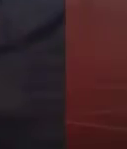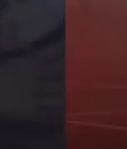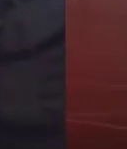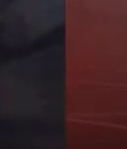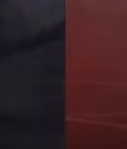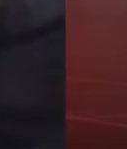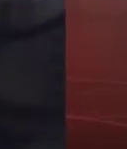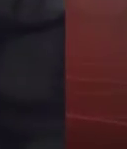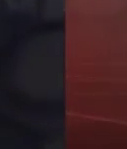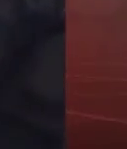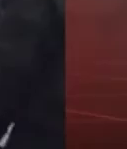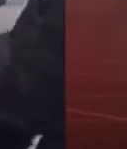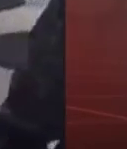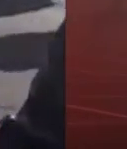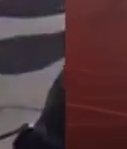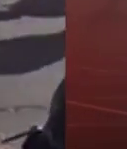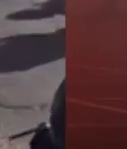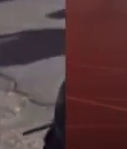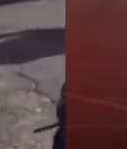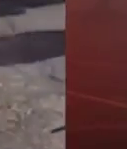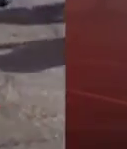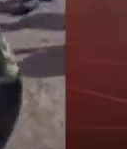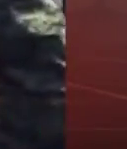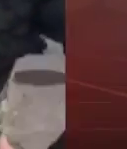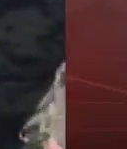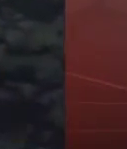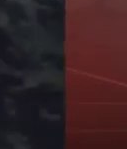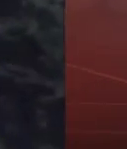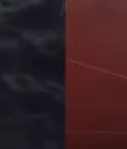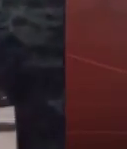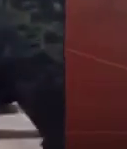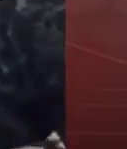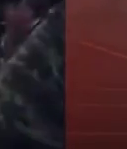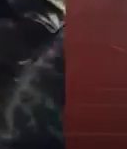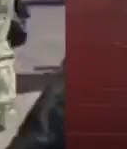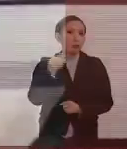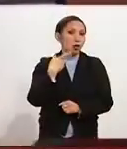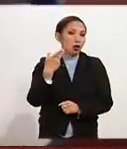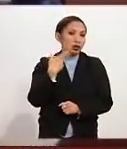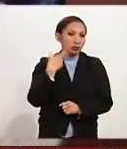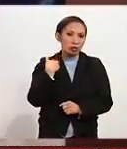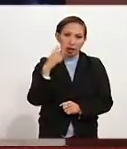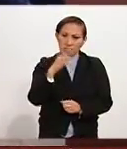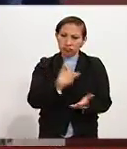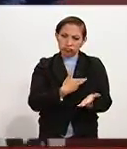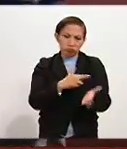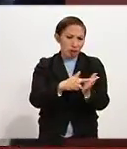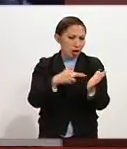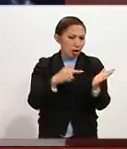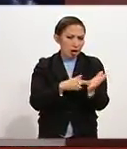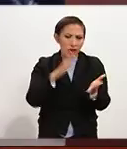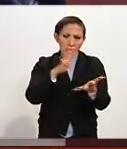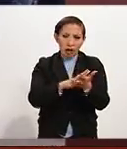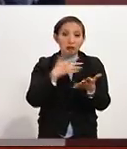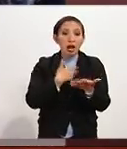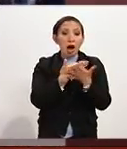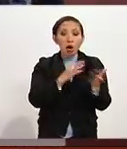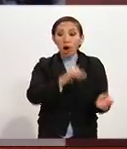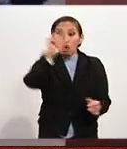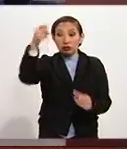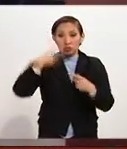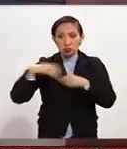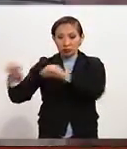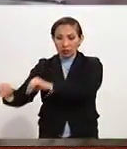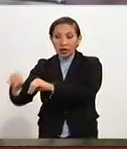Readaptación Social 9, ubicado en Ciudad Juárez, Chihuahua. Precisó que como parte de una política penitenciaria, este jueves hubo traslado de reos